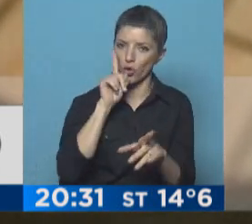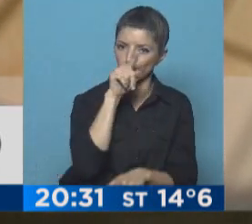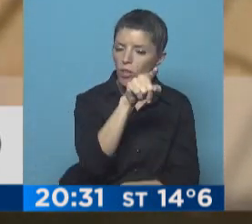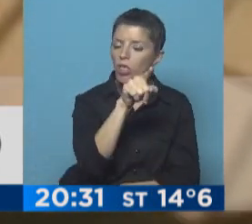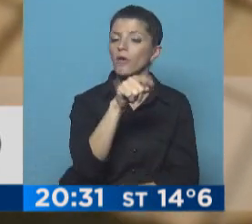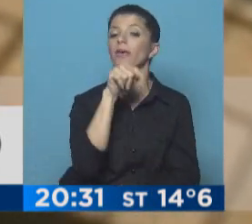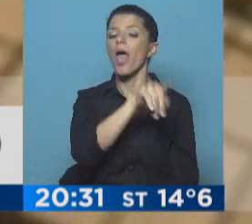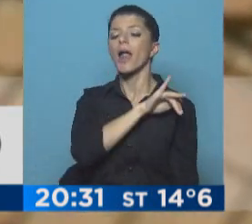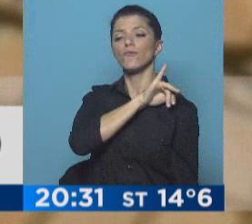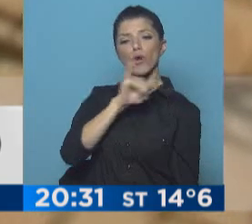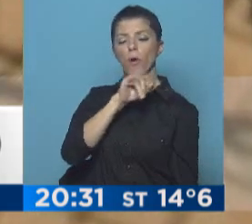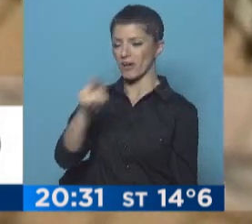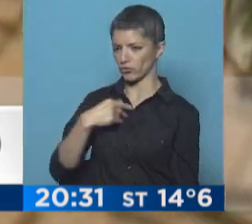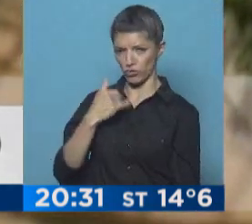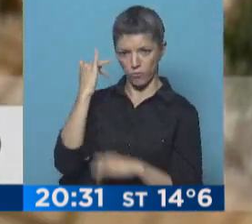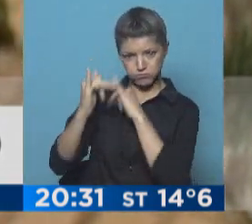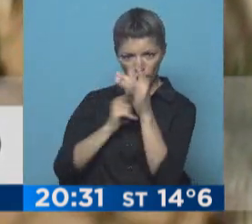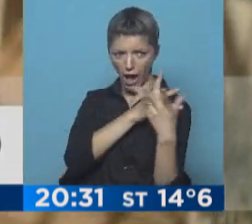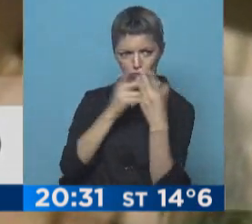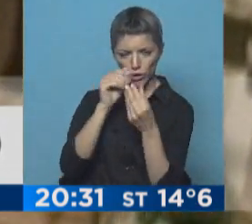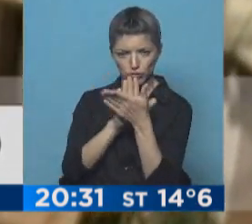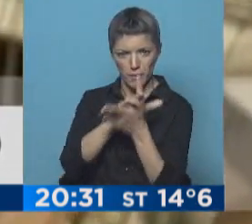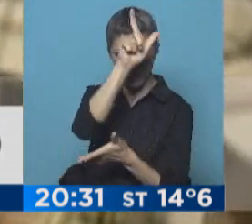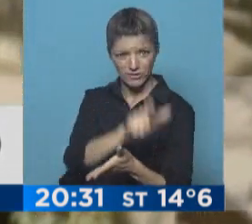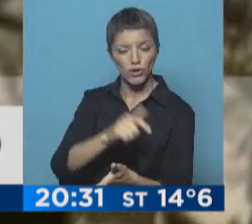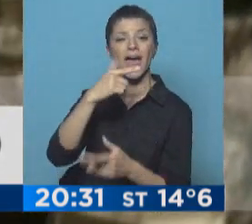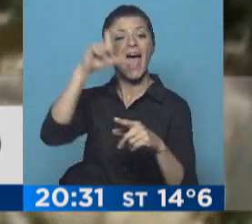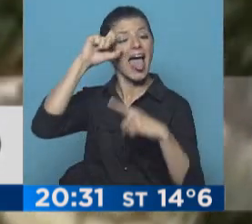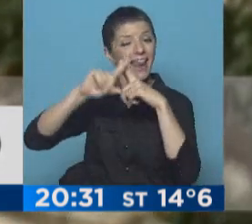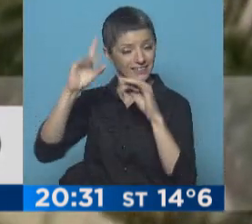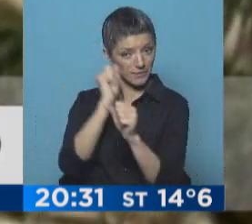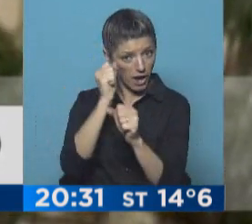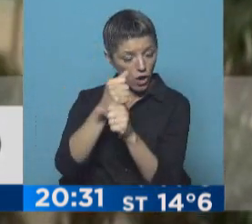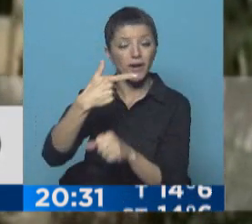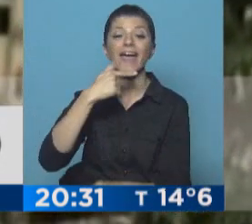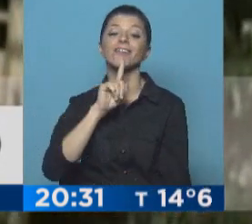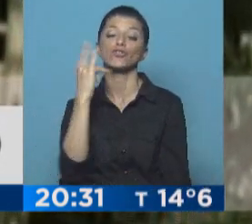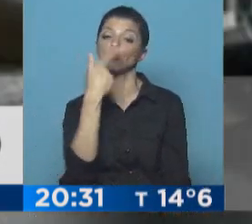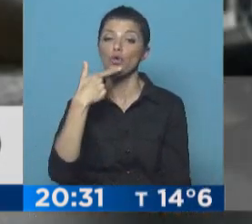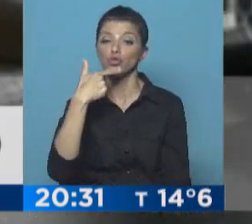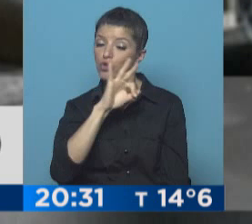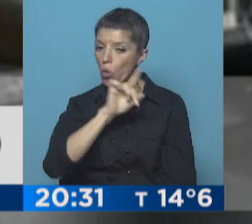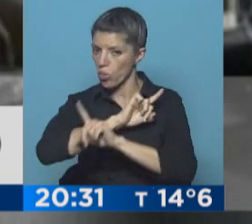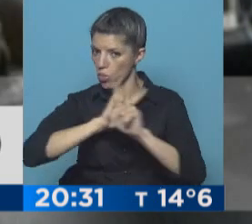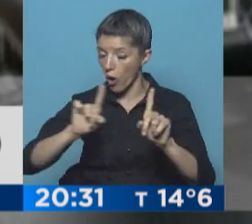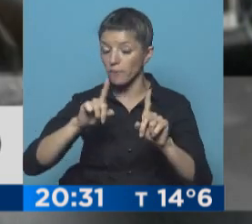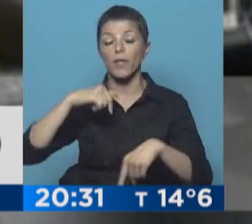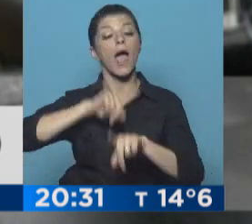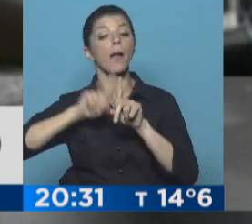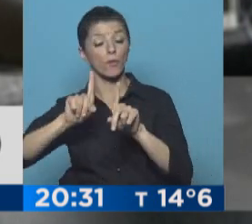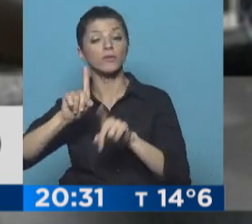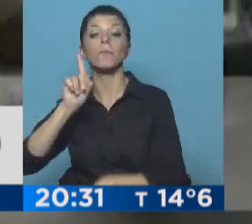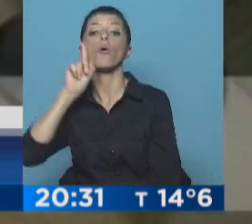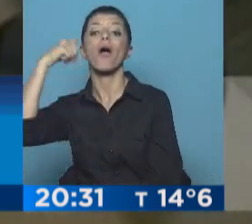quien señaló que no harán comentarios sobre el paradero del ex espía Antonio Jaime stiuso en tanto Interpol emitió